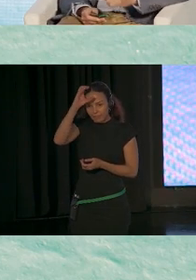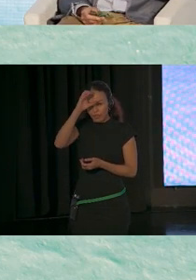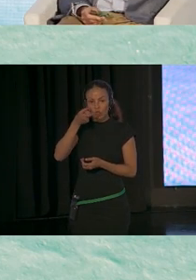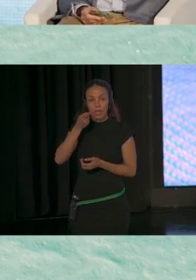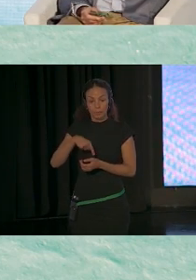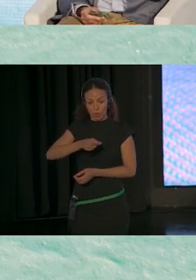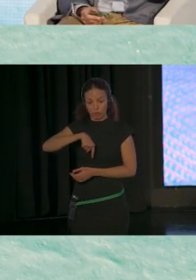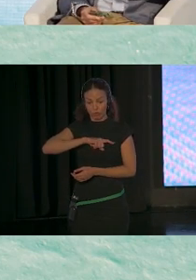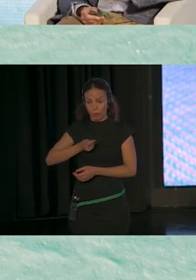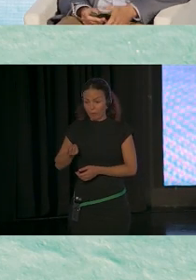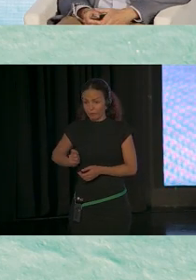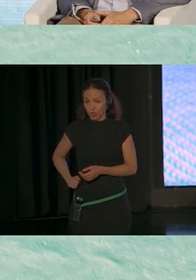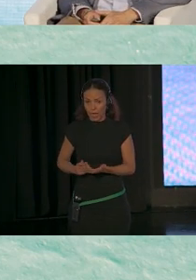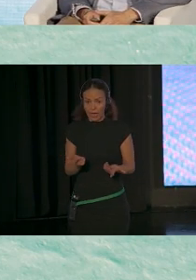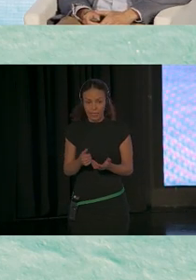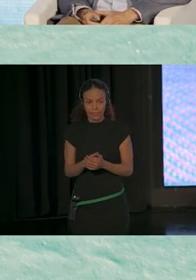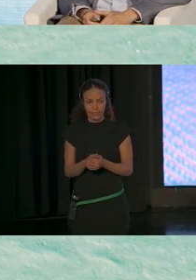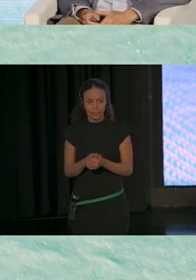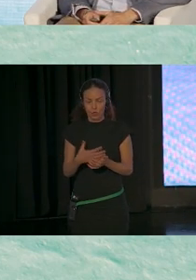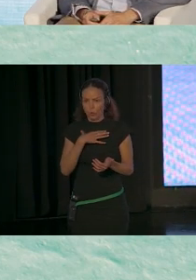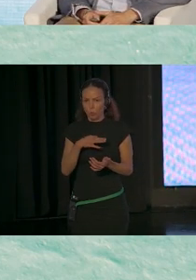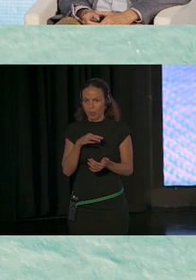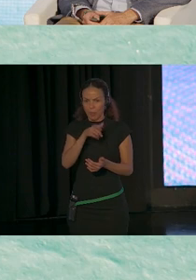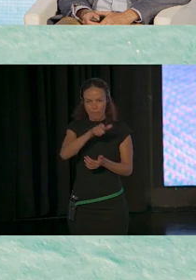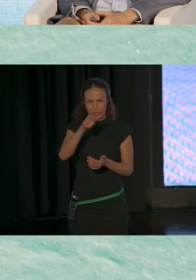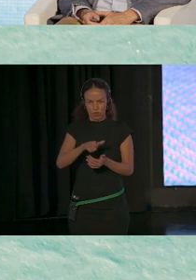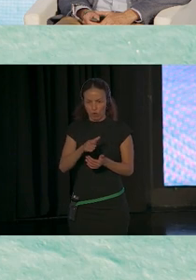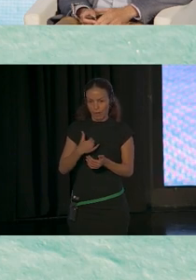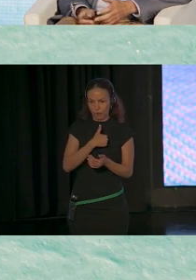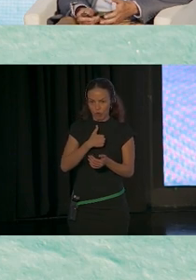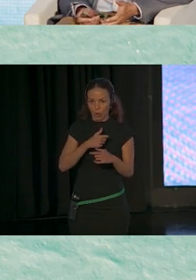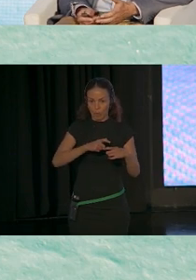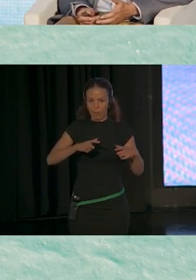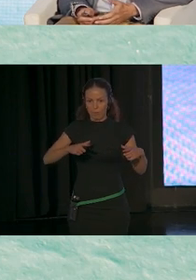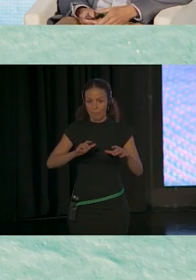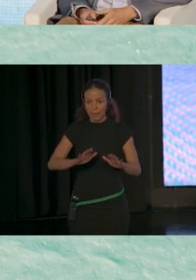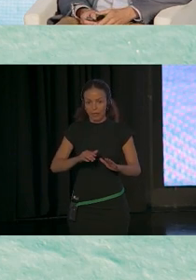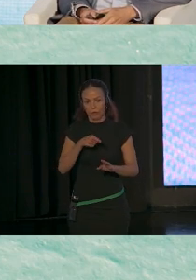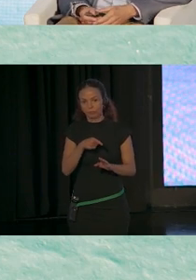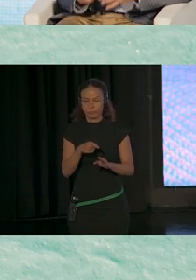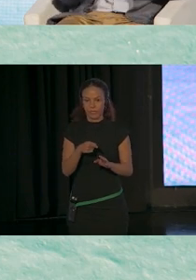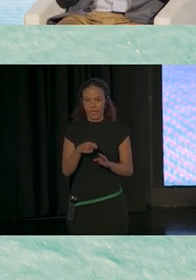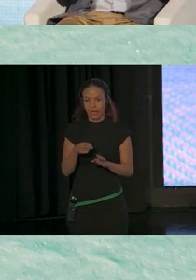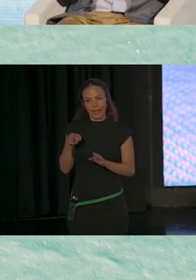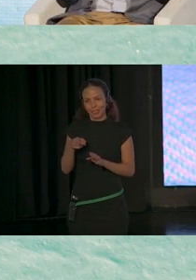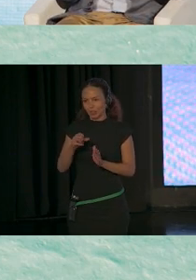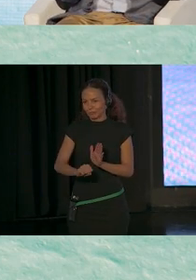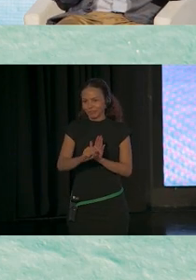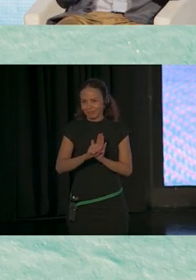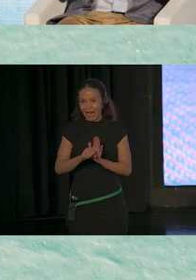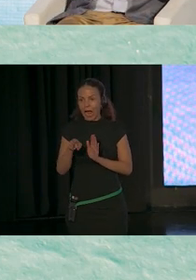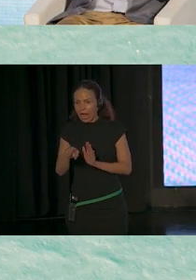los profesionales, puede haber más personas y más roles, por supuesto, pero estos son paradigmáticos, ¿eh? Entonces ahí tenemos